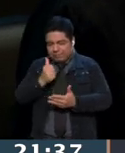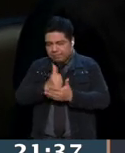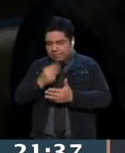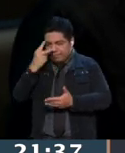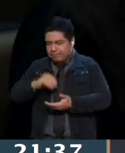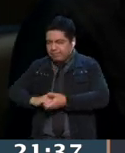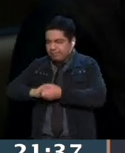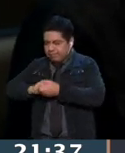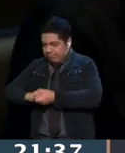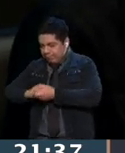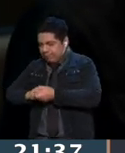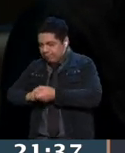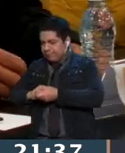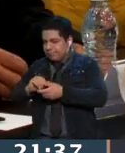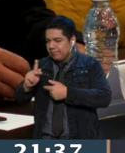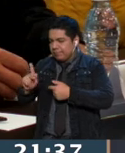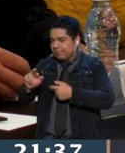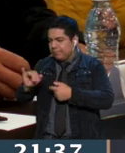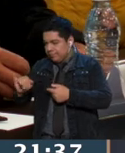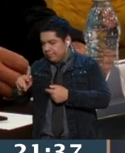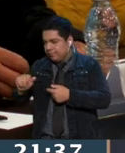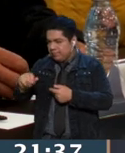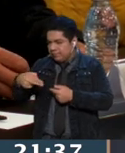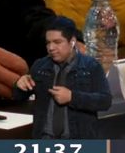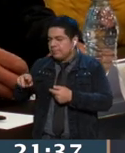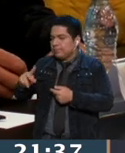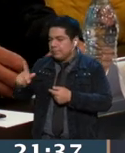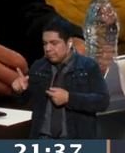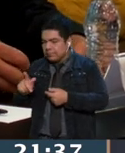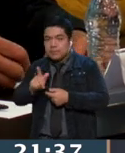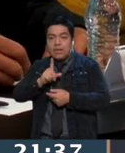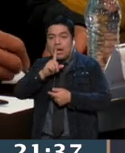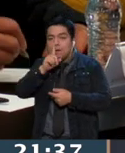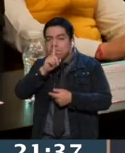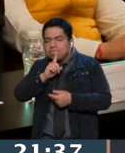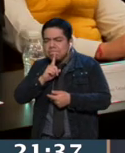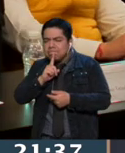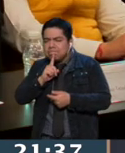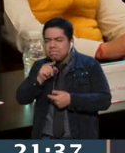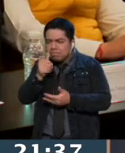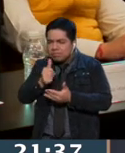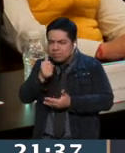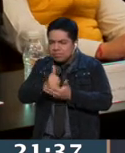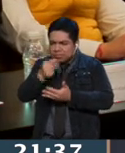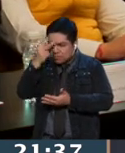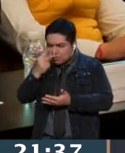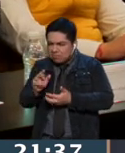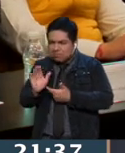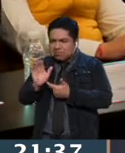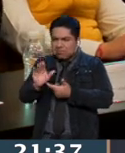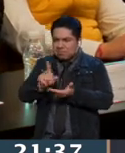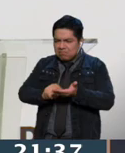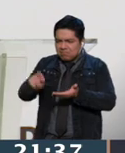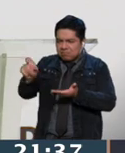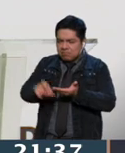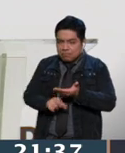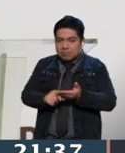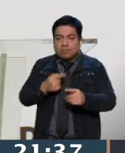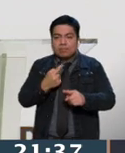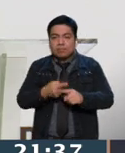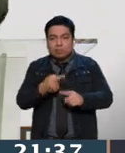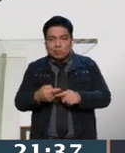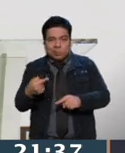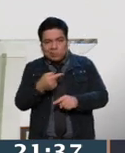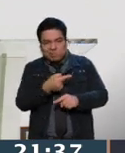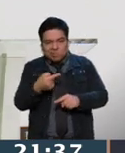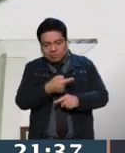Alianza Fuerza y Corazón por México, ha difundido mentiras relacionadas con la capital del país. Así lo dio a conocer el dirigente local